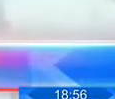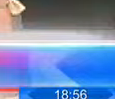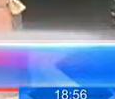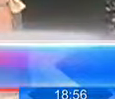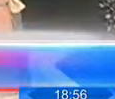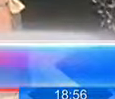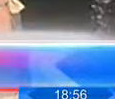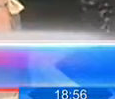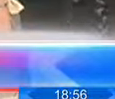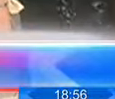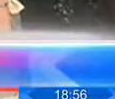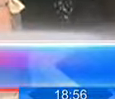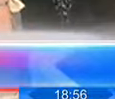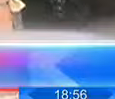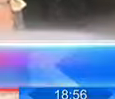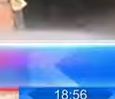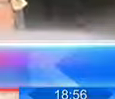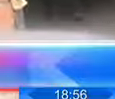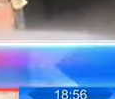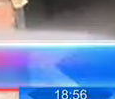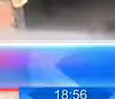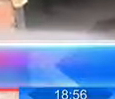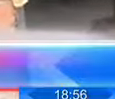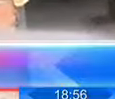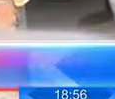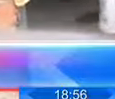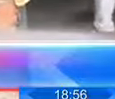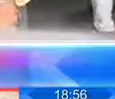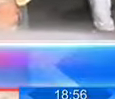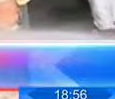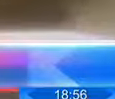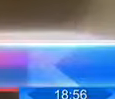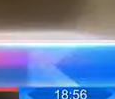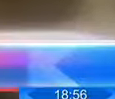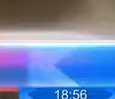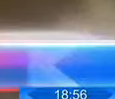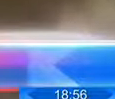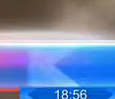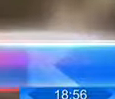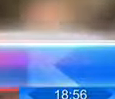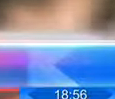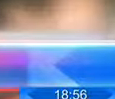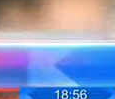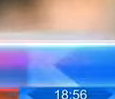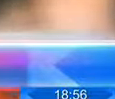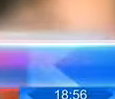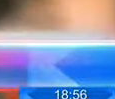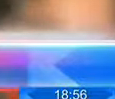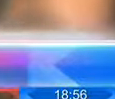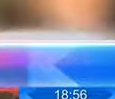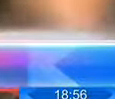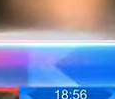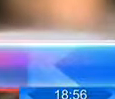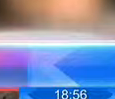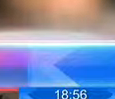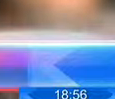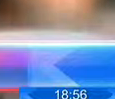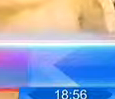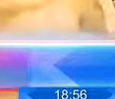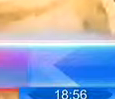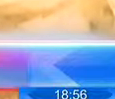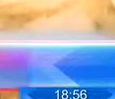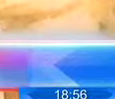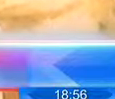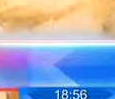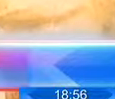de mariposa. Bueno, pues gracias a todos ustedes, amigos televidentes, a su solidaridad, a de los vecinos, a los amigos de la